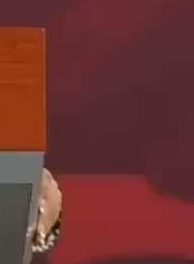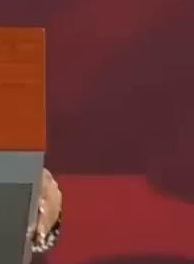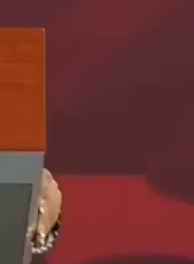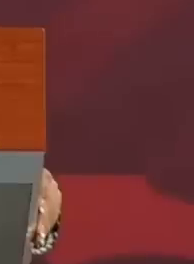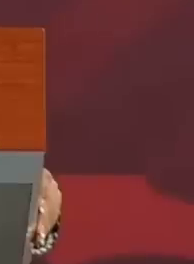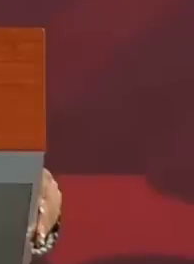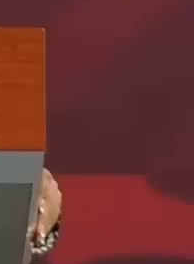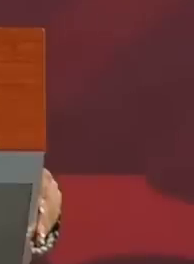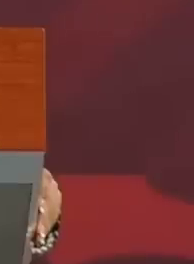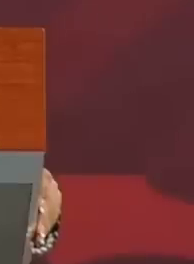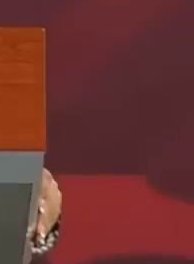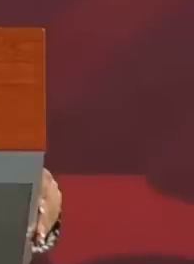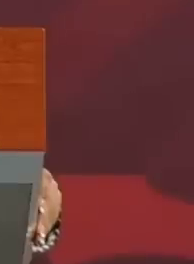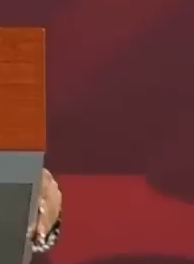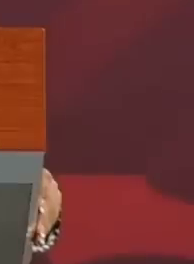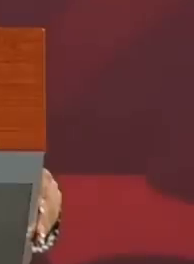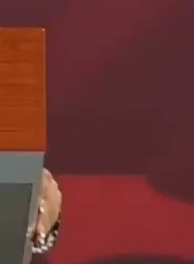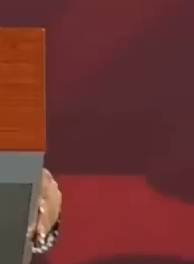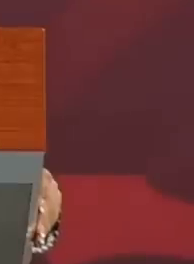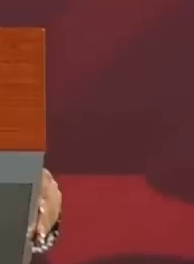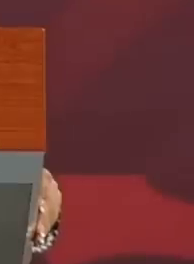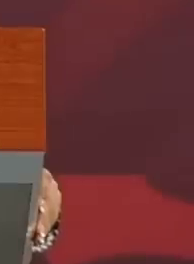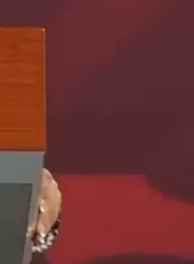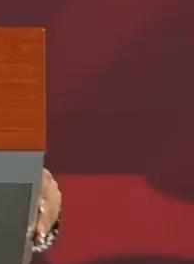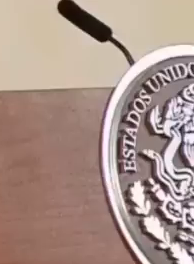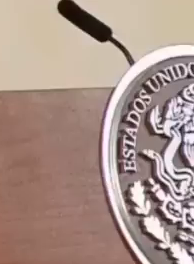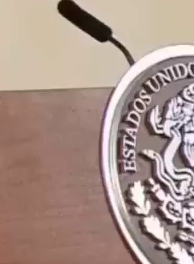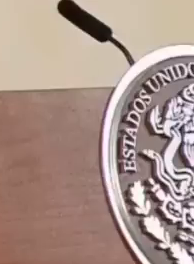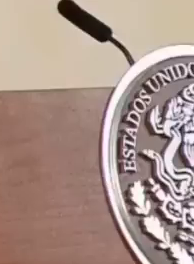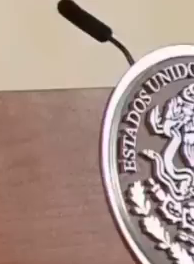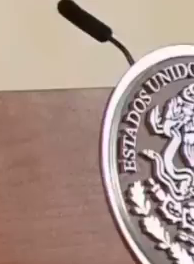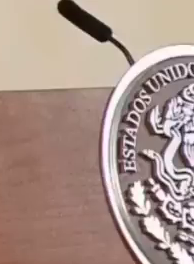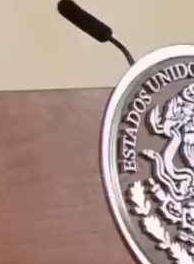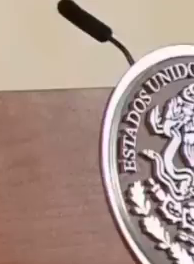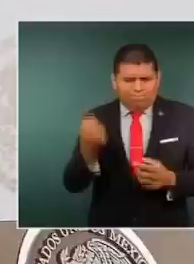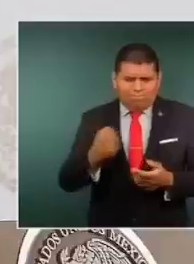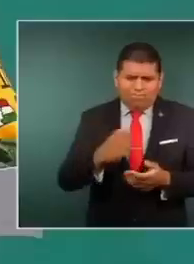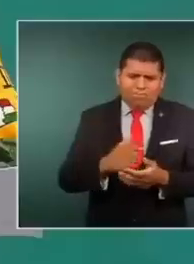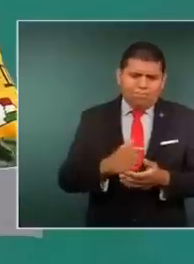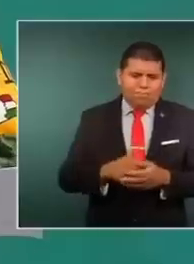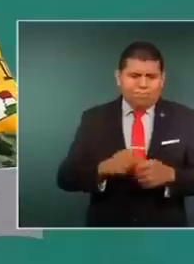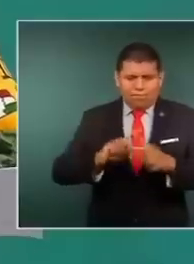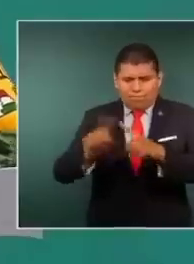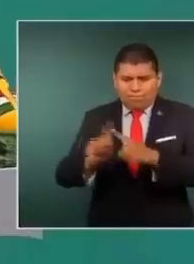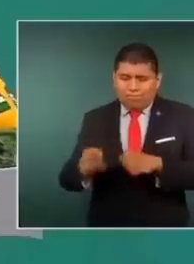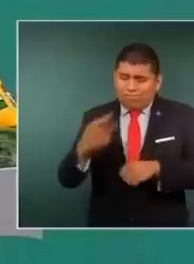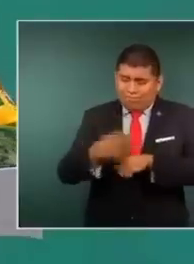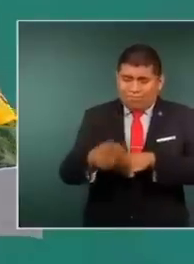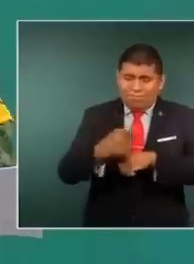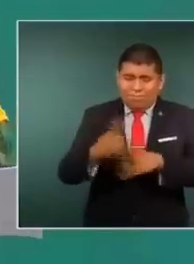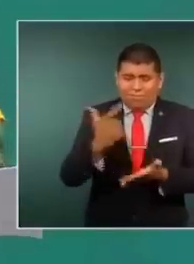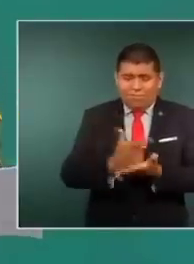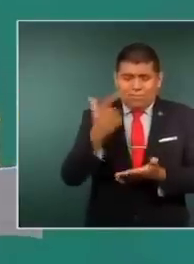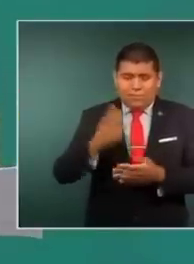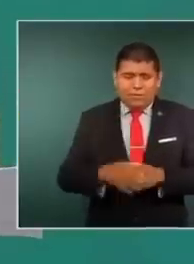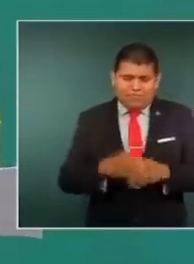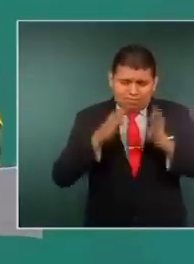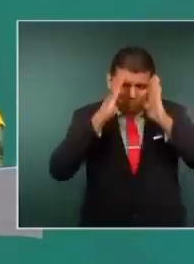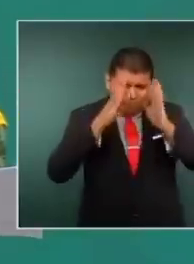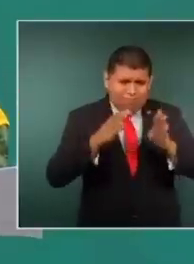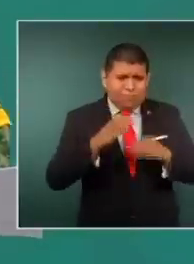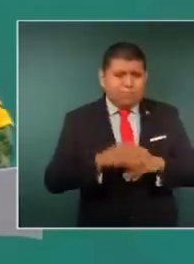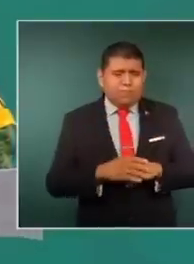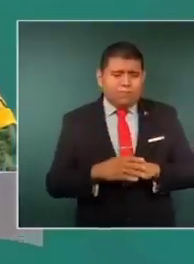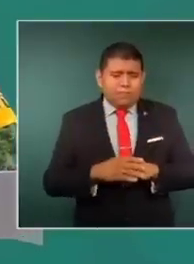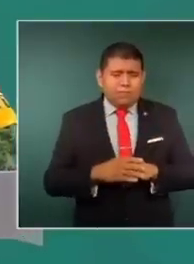y esperar en este proceso legal pero bueno así las cosas Este es el escenario en estas últimas horas yo con esto termino les